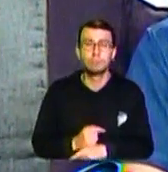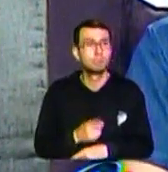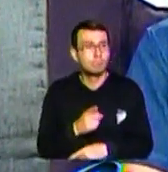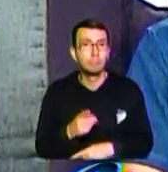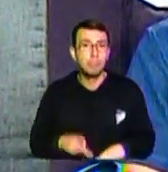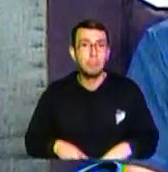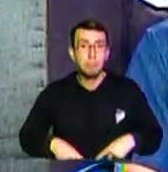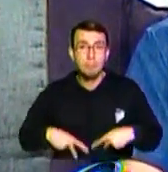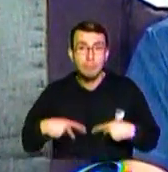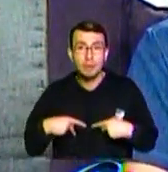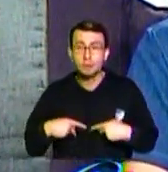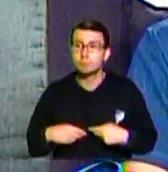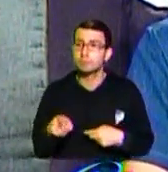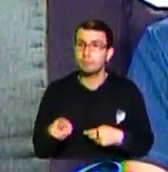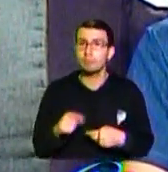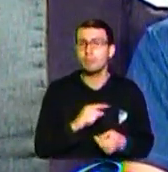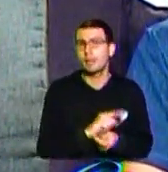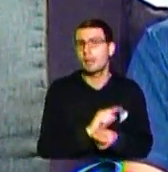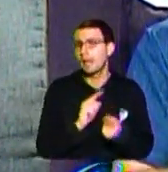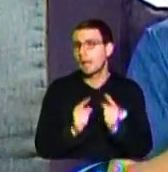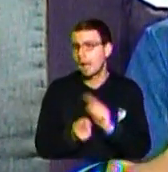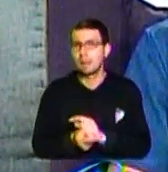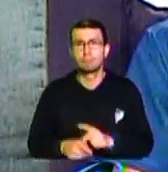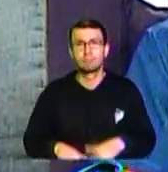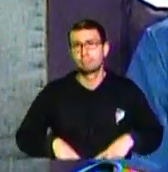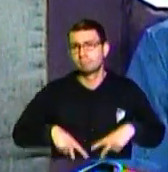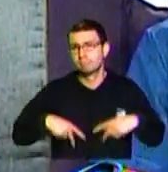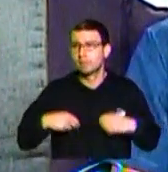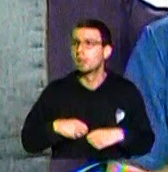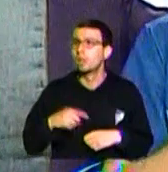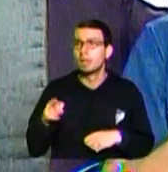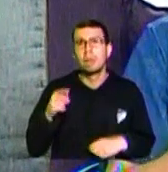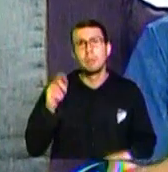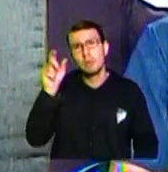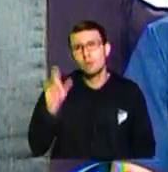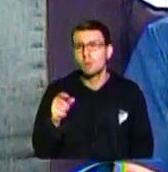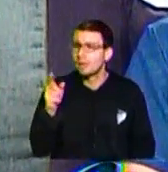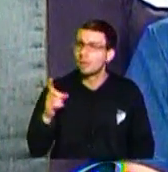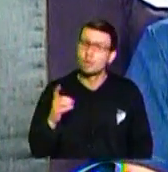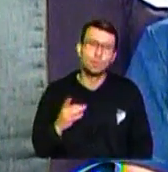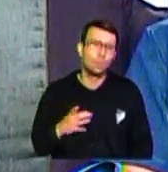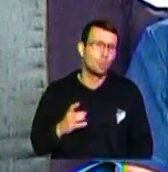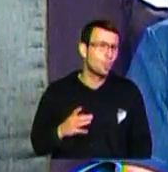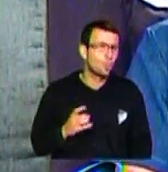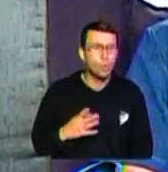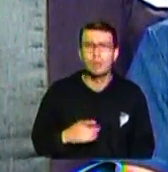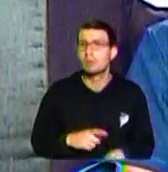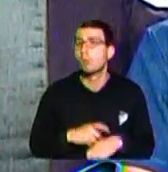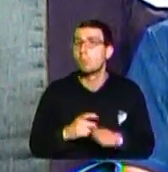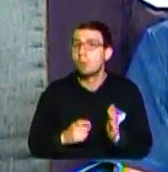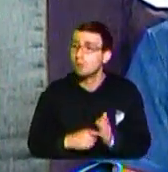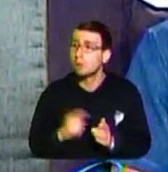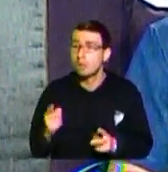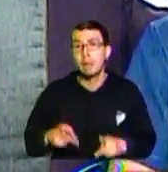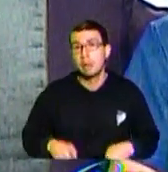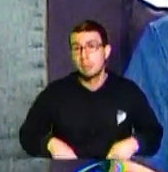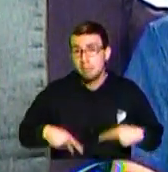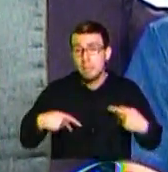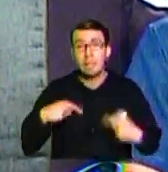vida se altera tremendamente, la paciente le duele todo, la paciente no tiene una vida sexual